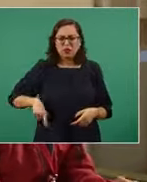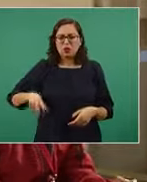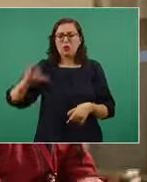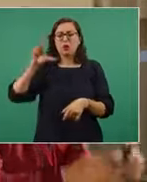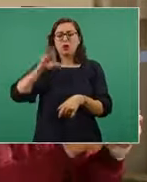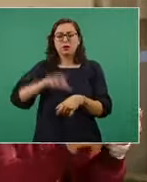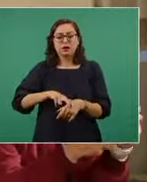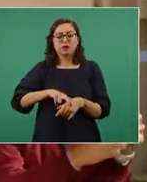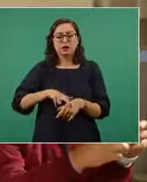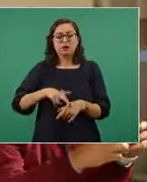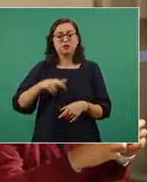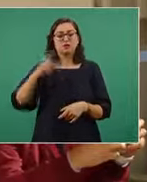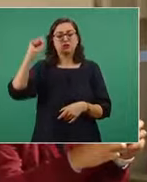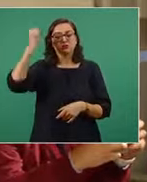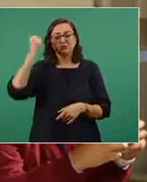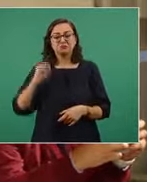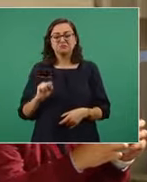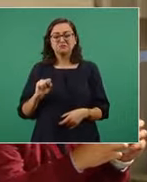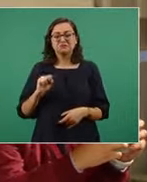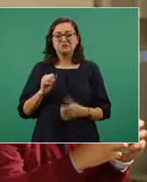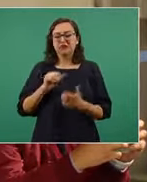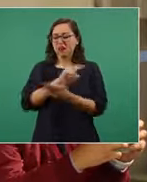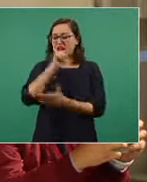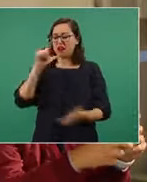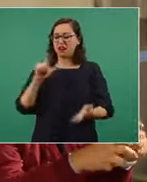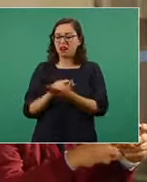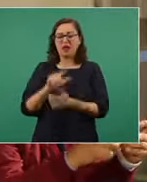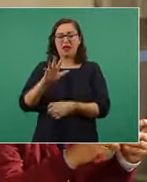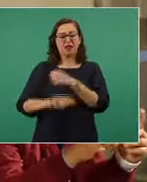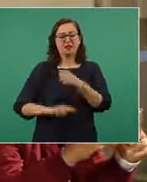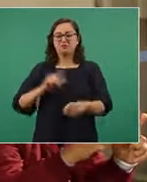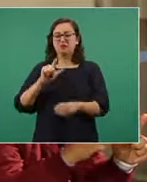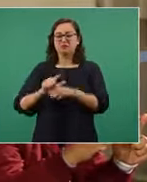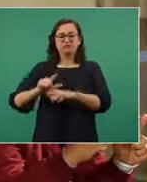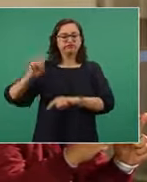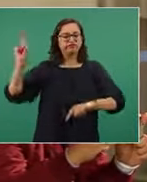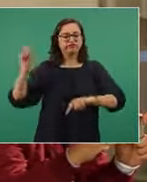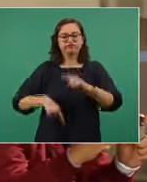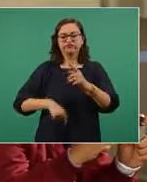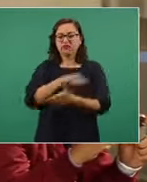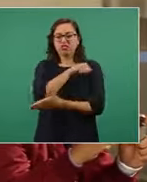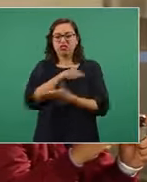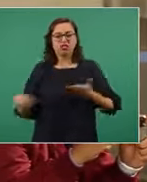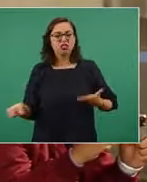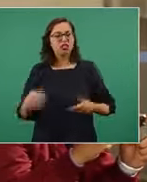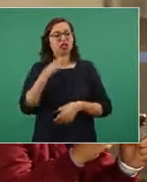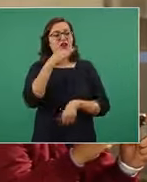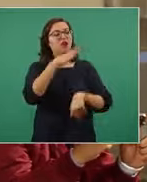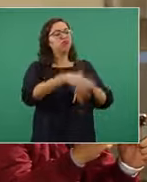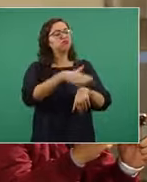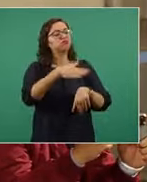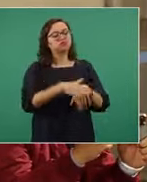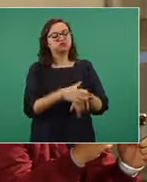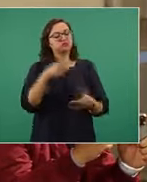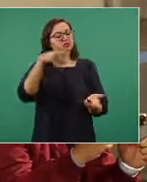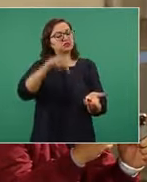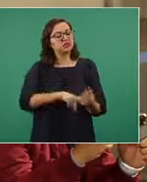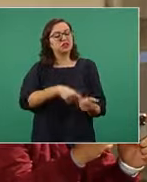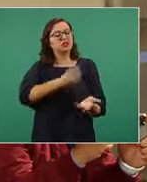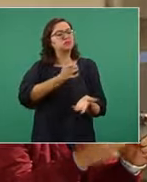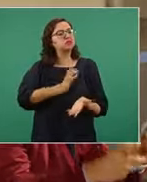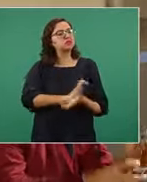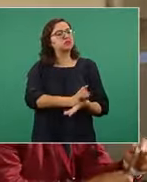vetó la Ley de Protección de los Animales y la regresó al Congreso, argumentando ser discriminatoria en lo relacionado con la